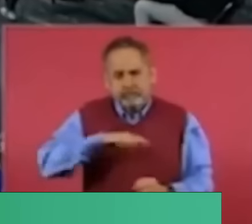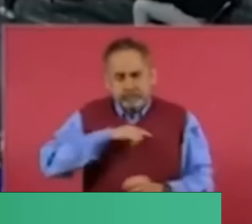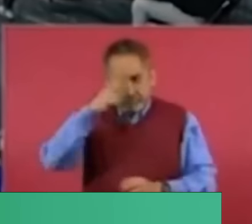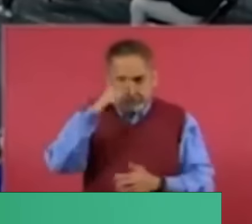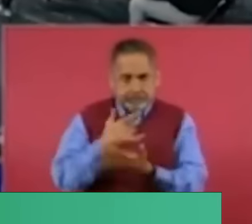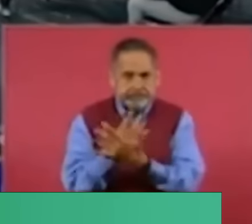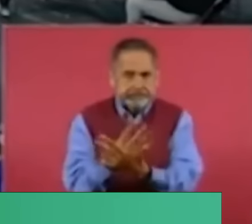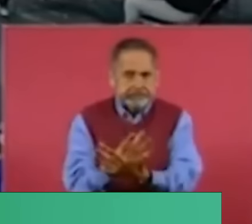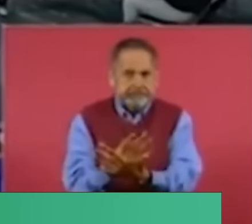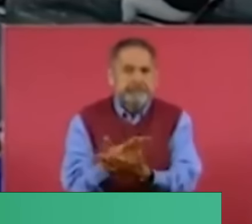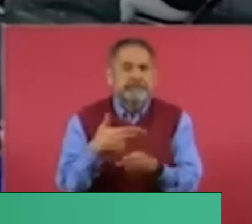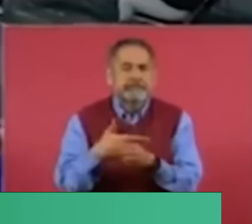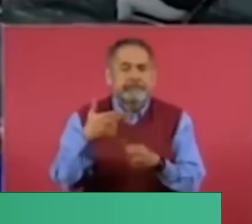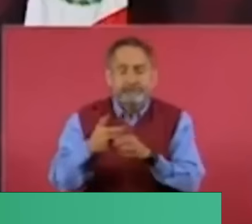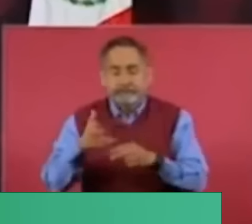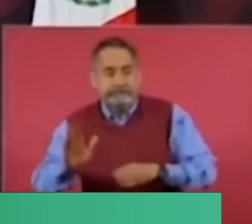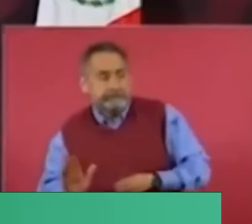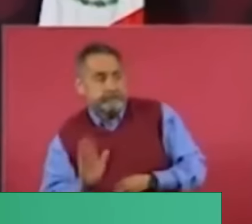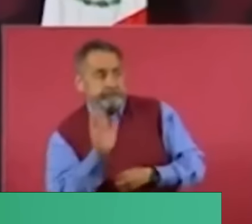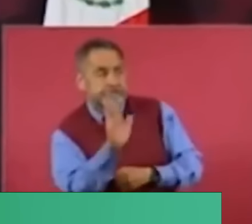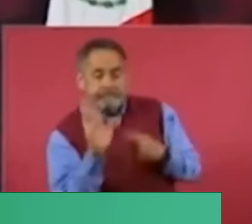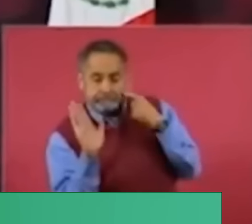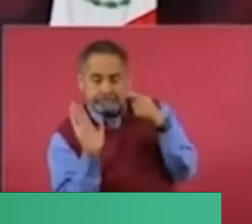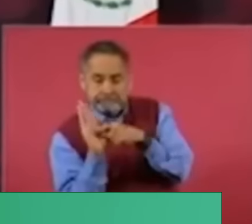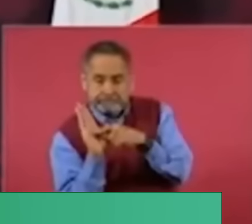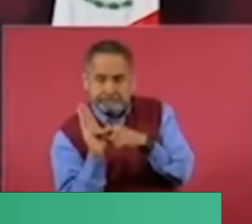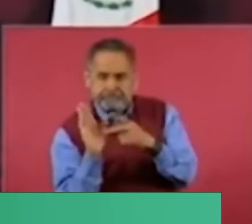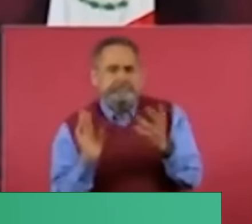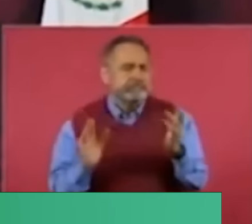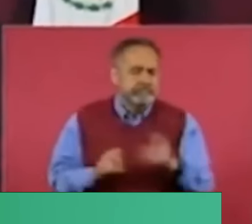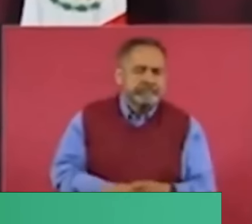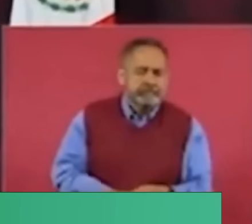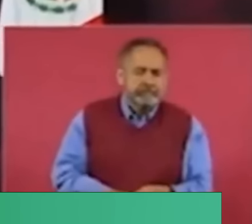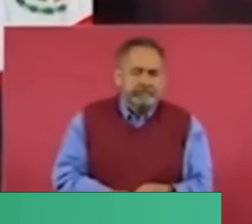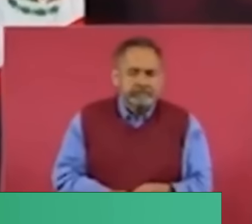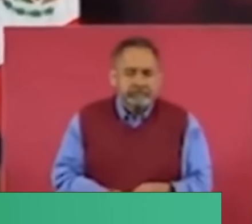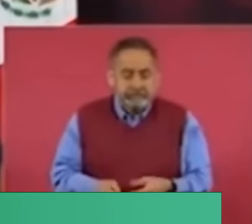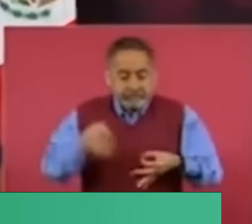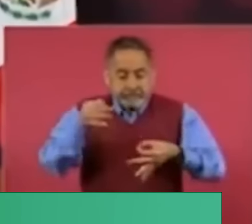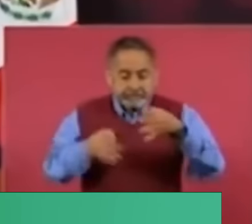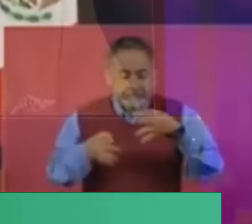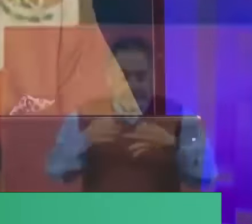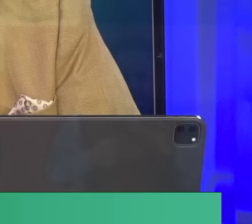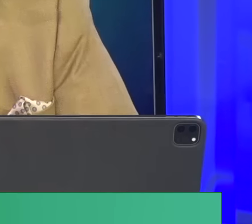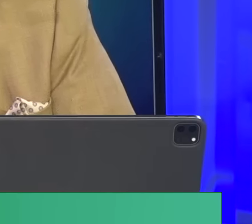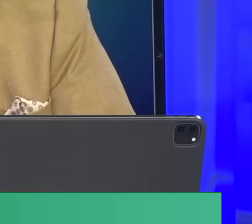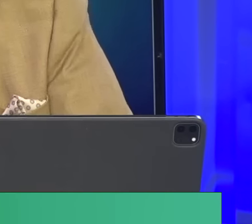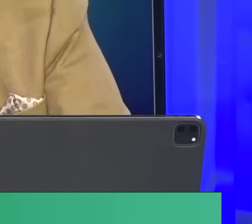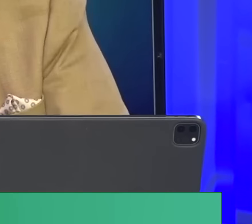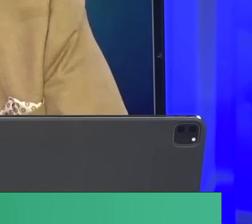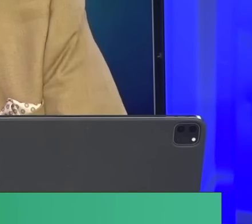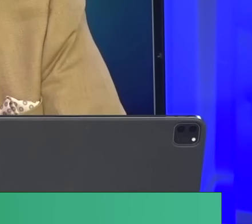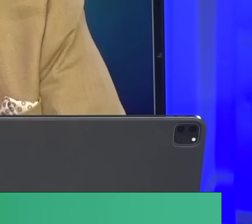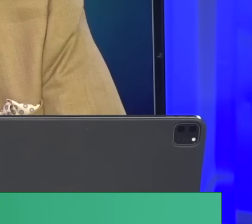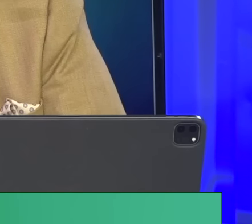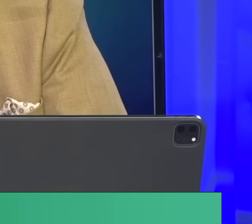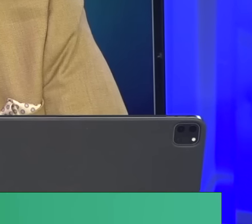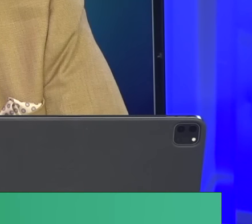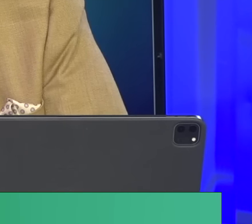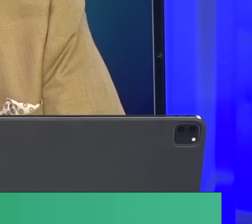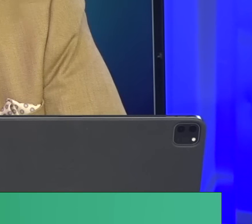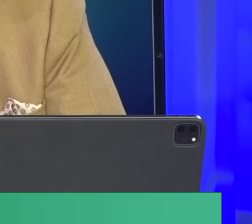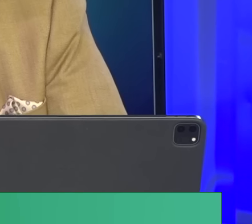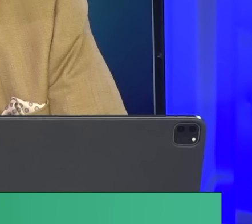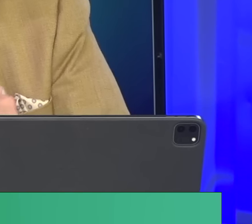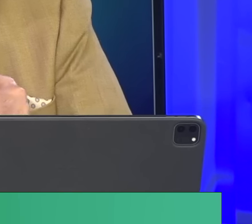a que se den a conocer las actas, porque al parecer resuelve el tribunal. El hecho es que el mundo y los